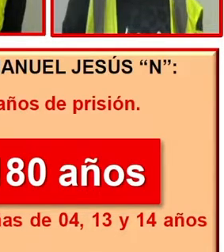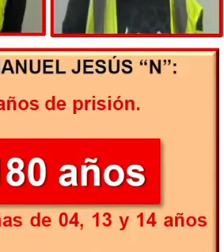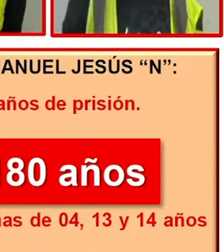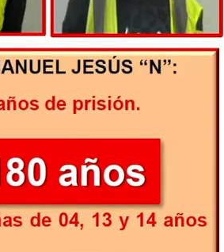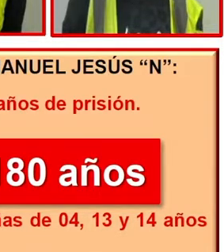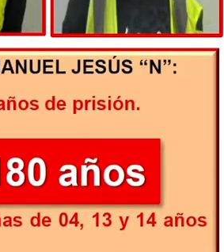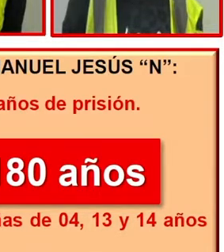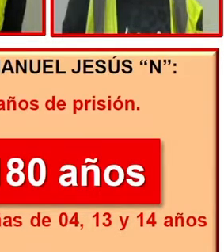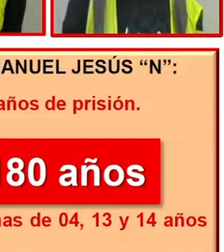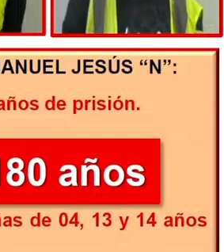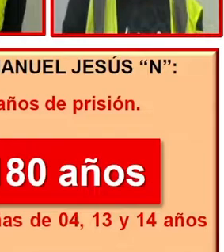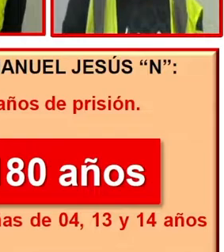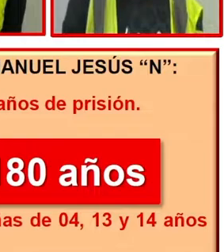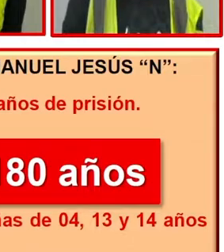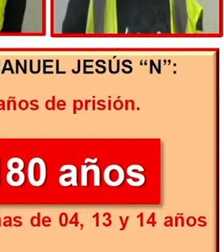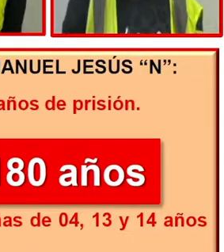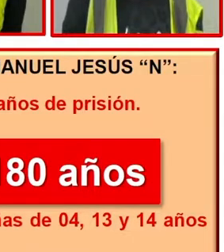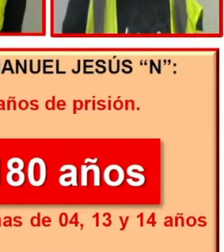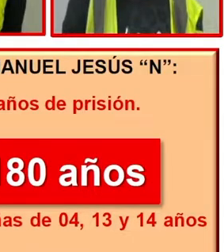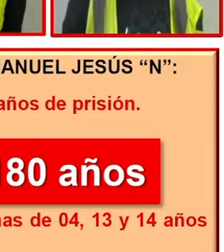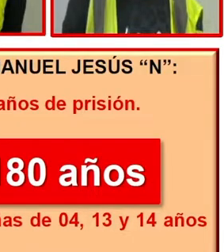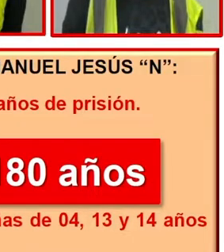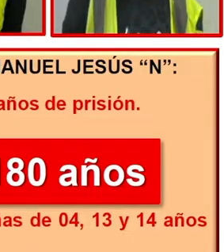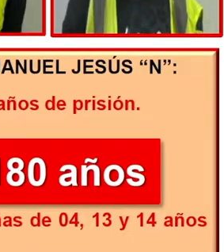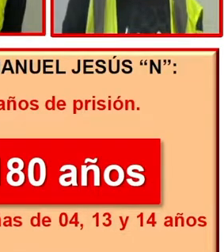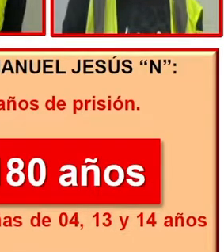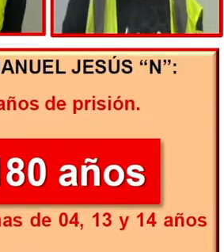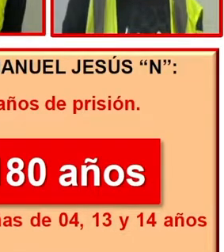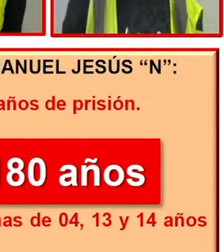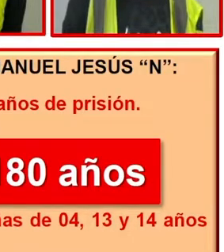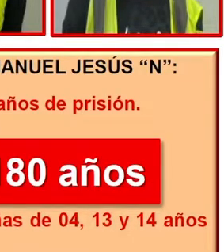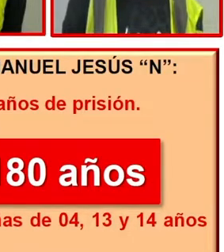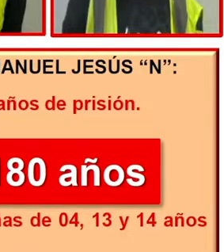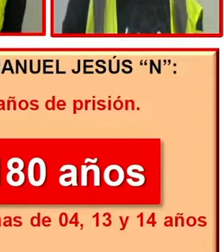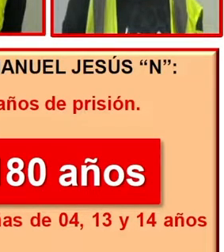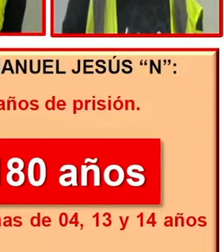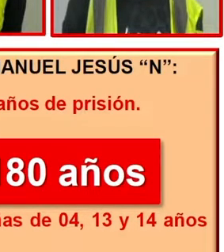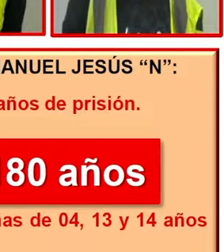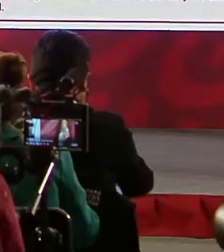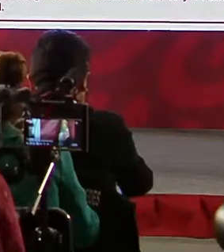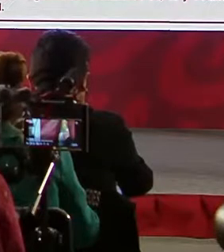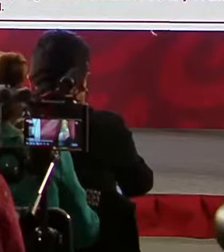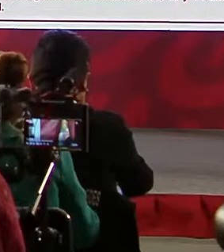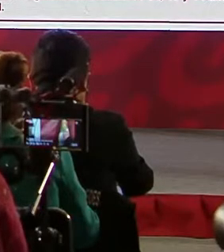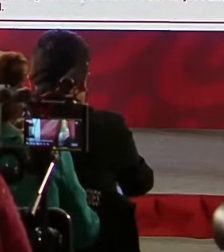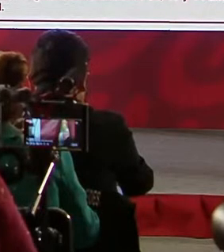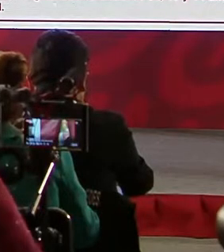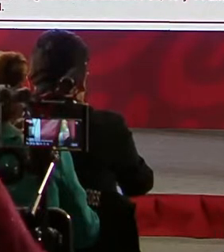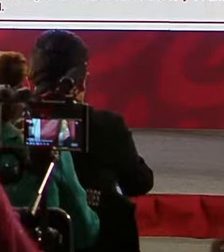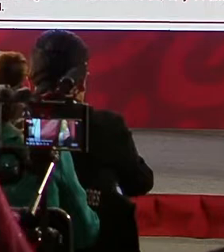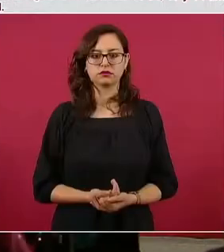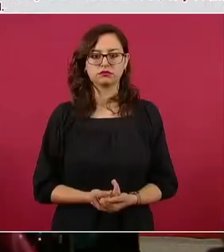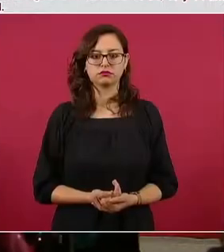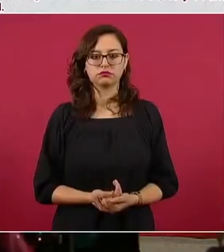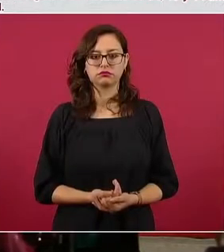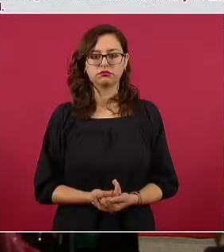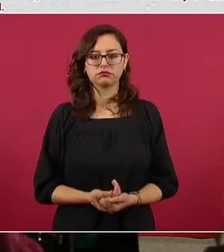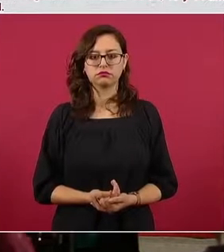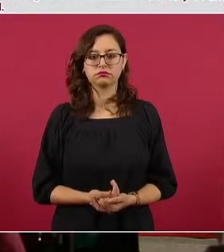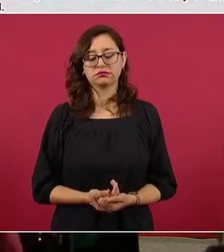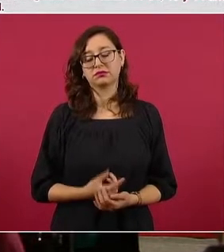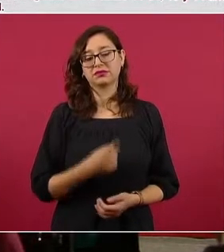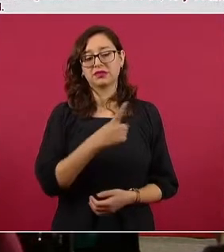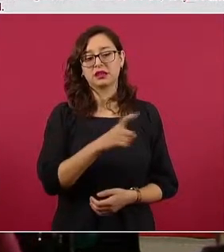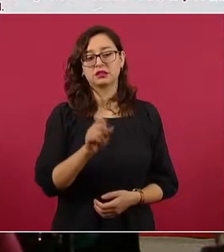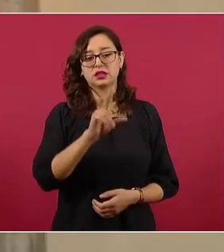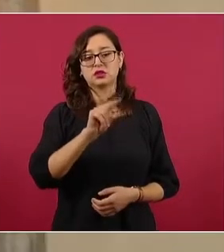y Manuel de Jesús N., 180 años de prisión por el delito de homicidio cometido en agravio de